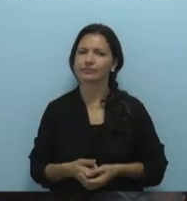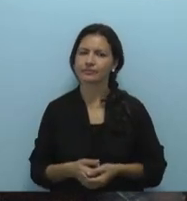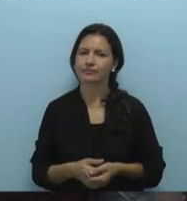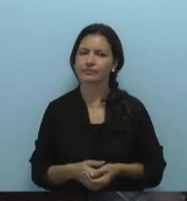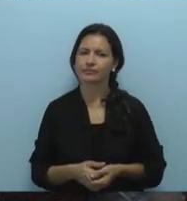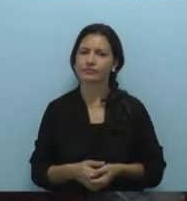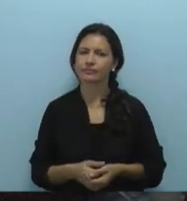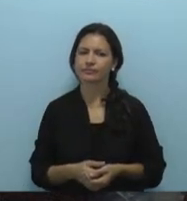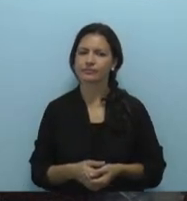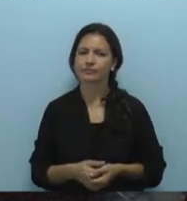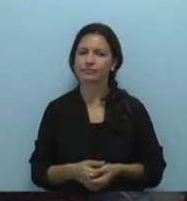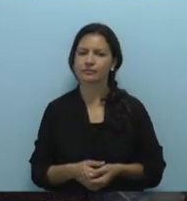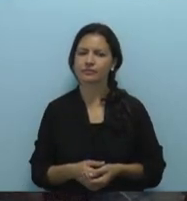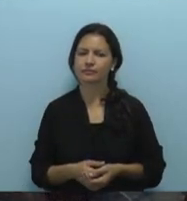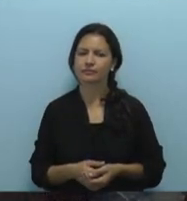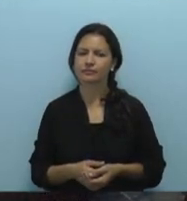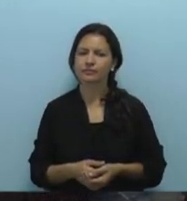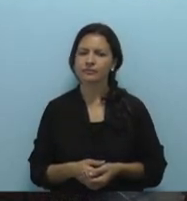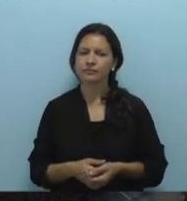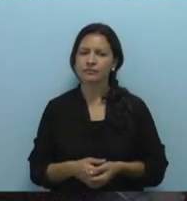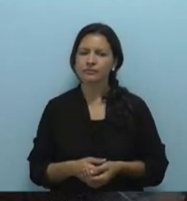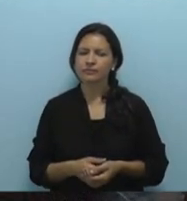Y por supuesto, a través de